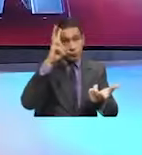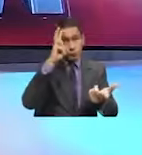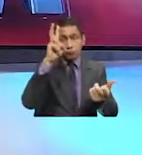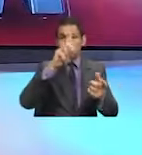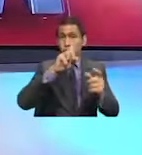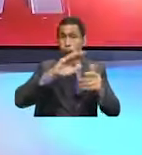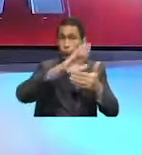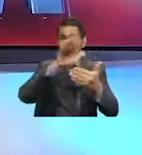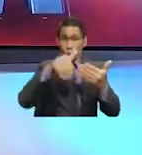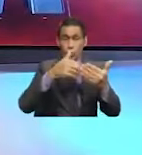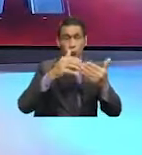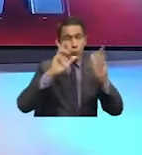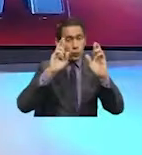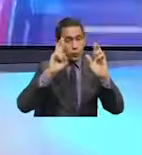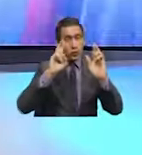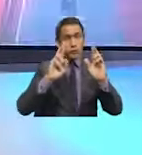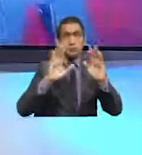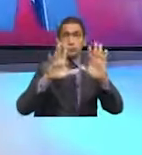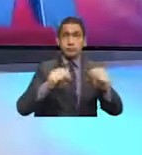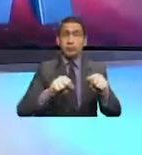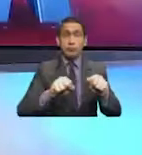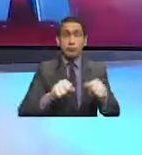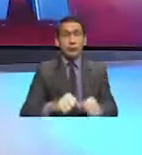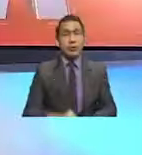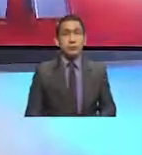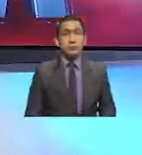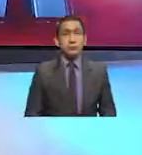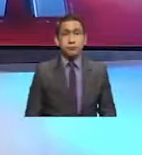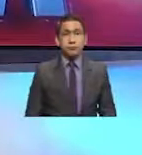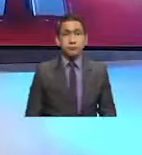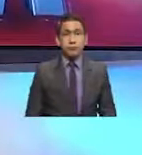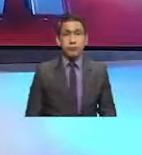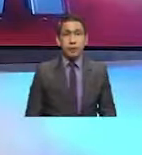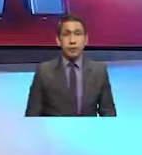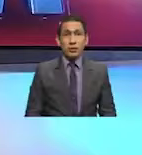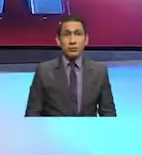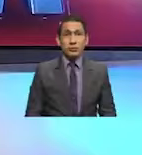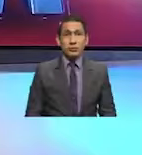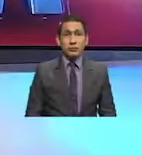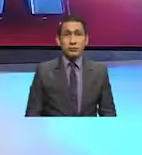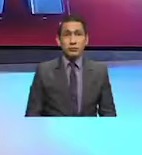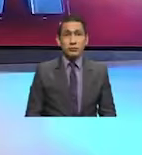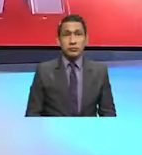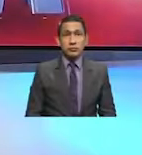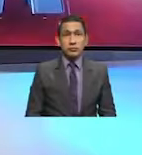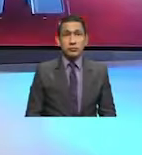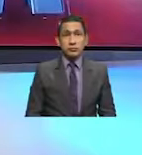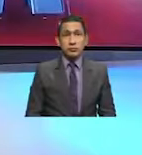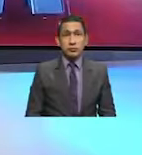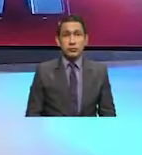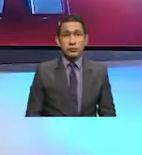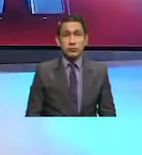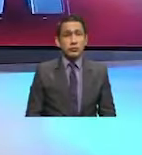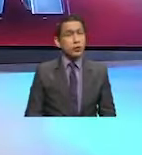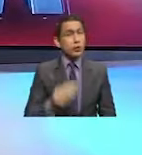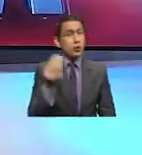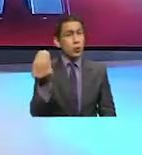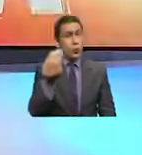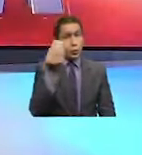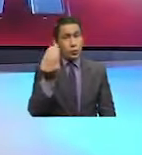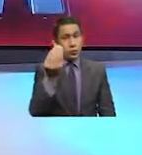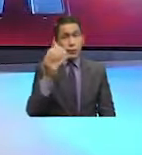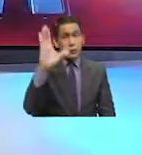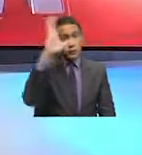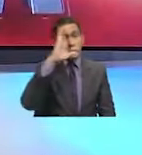Ojalá caigan muy pronto esta gente que anda causando problemas. Y hay jóvenes que buscan una nueva oportunidad. Después